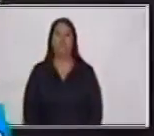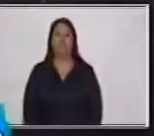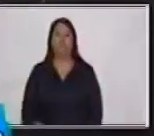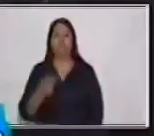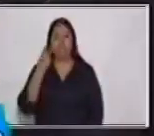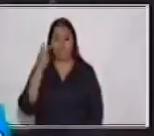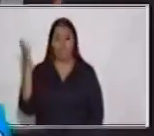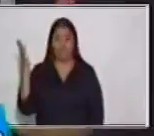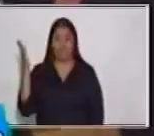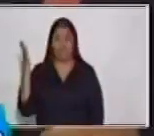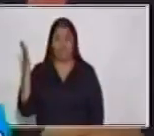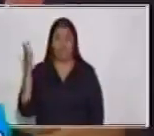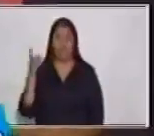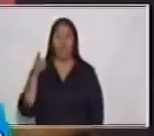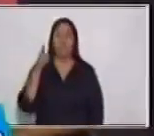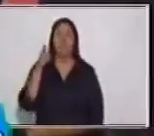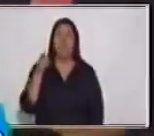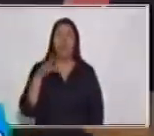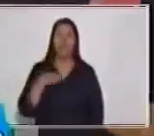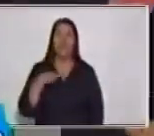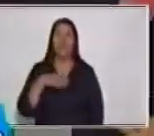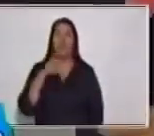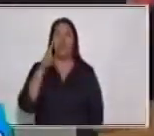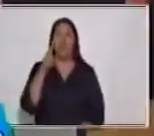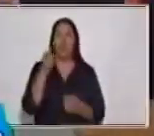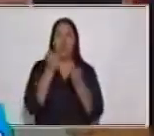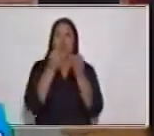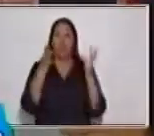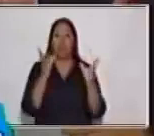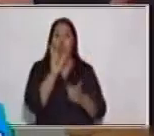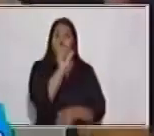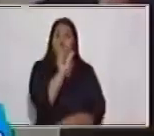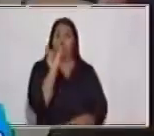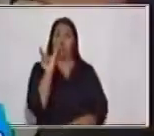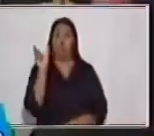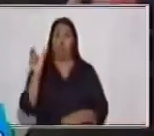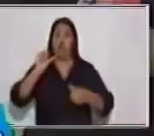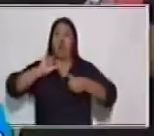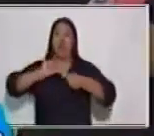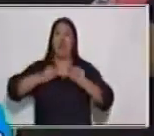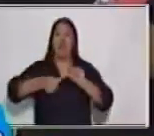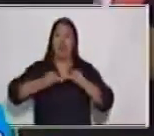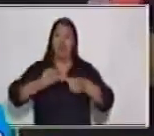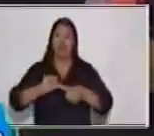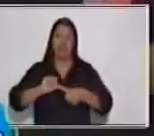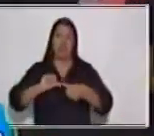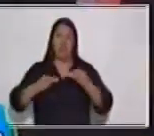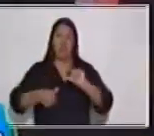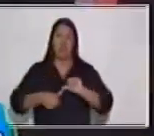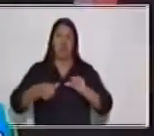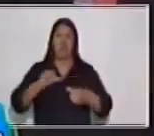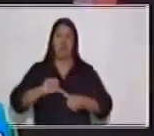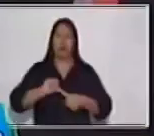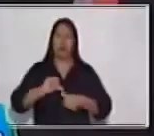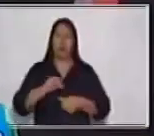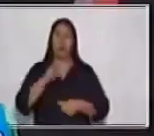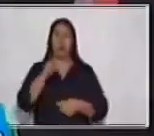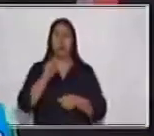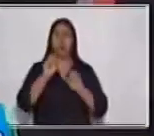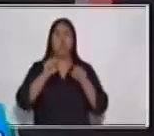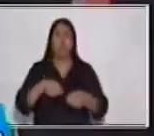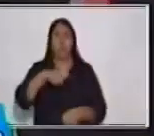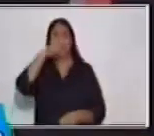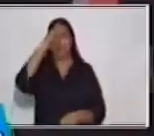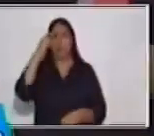Vea, aquí tenemos ahora una operación aritmética de las cuales usted trabajaba con